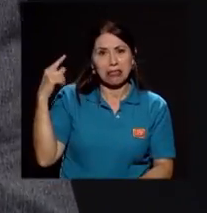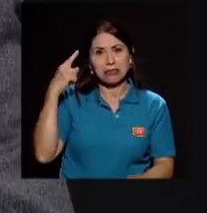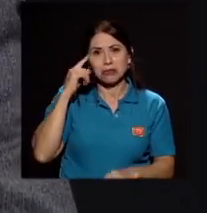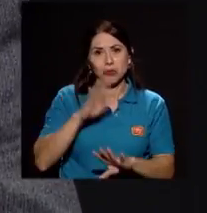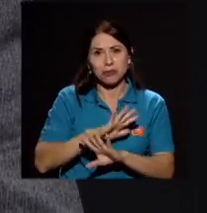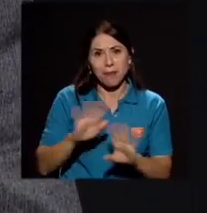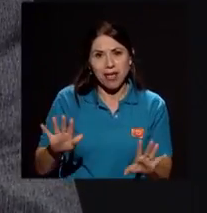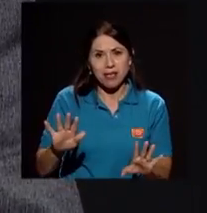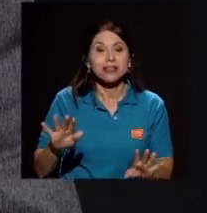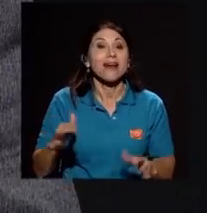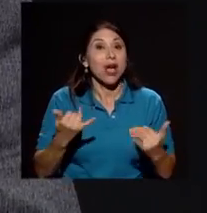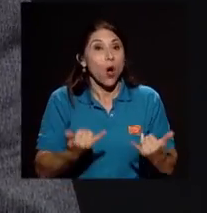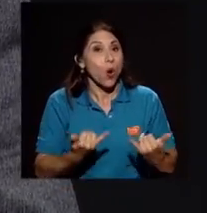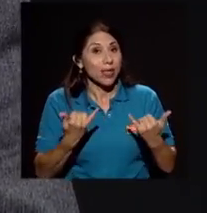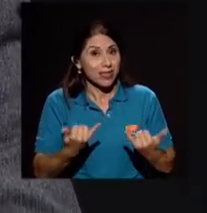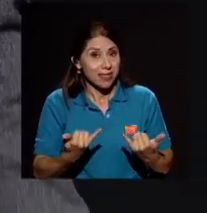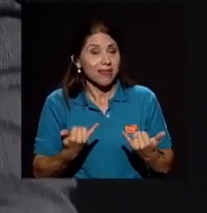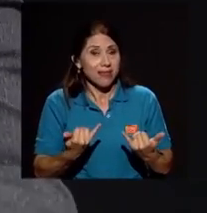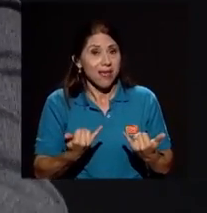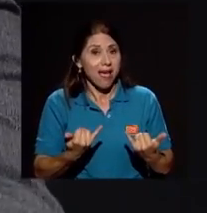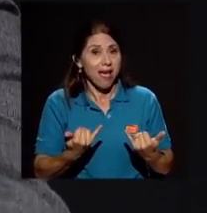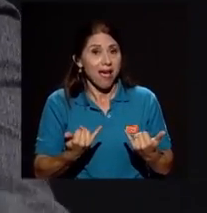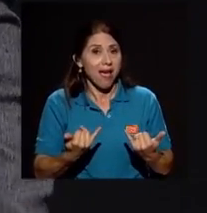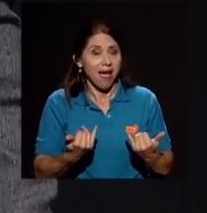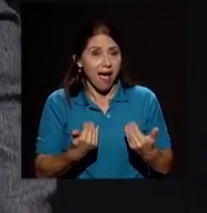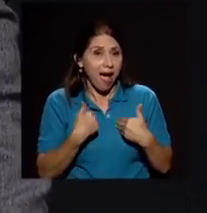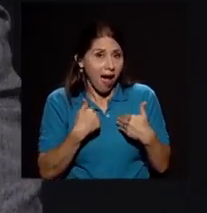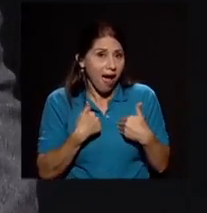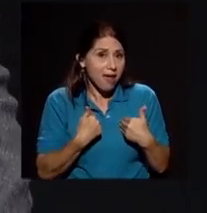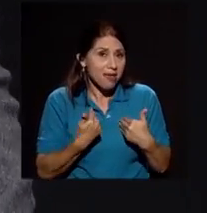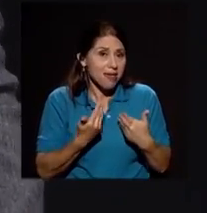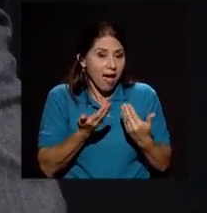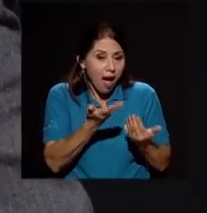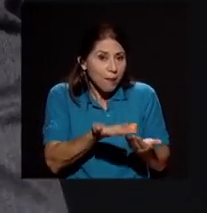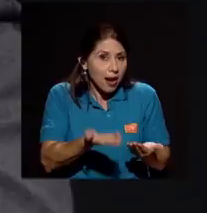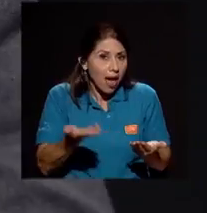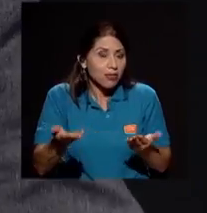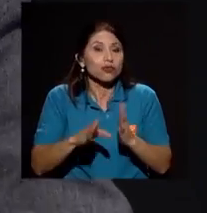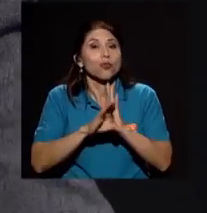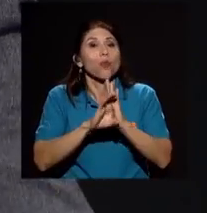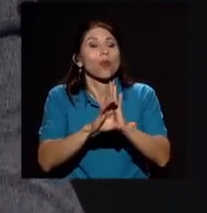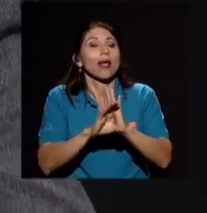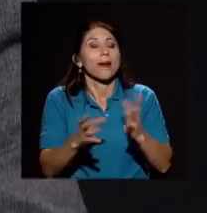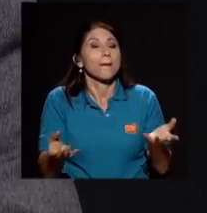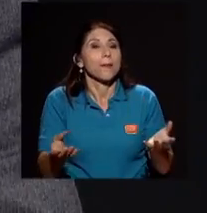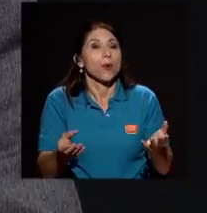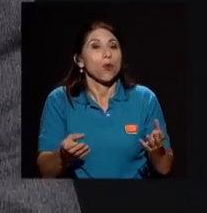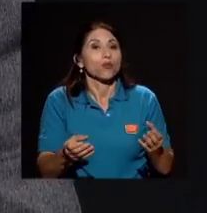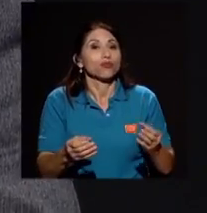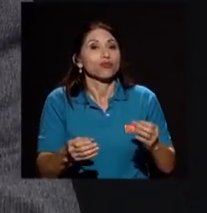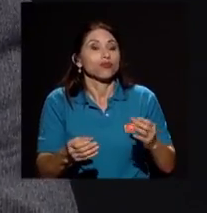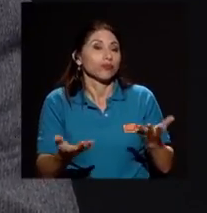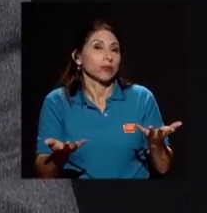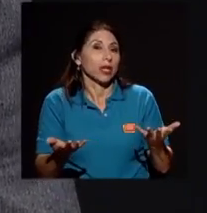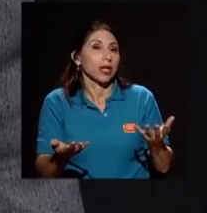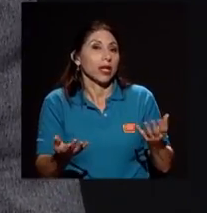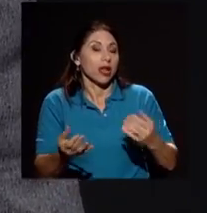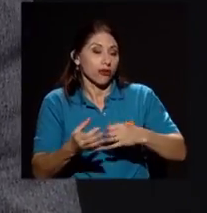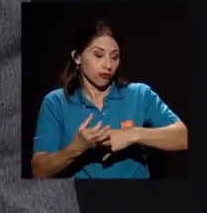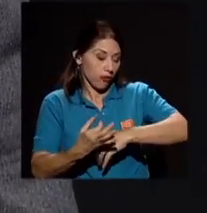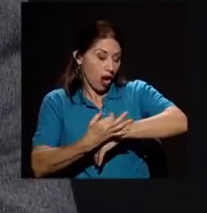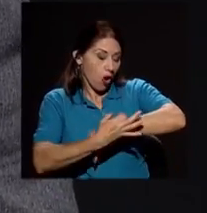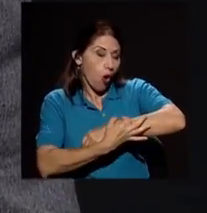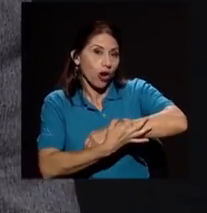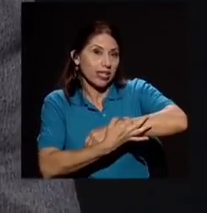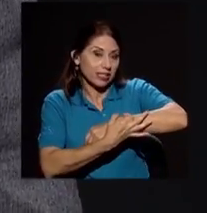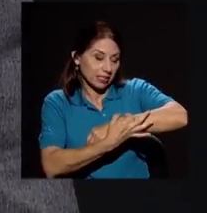por ejemplo existen aparatos como relojes que los compras y te miden durante